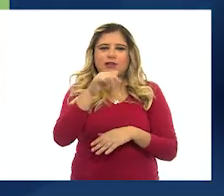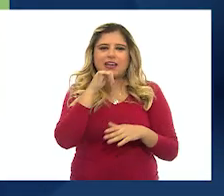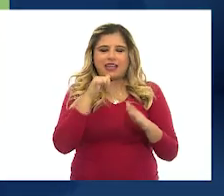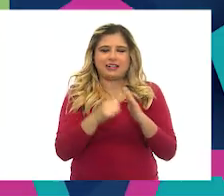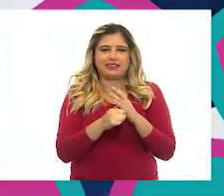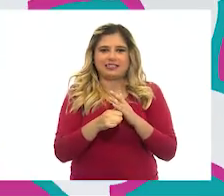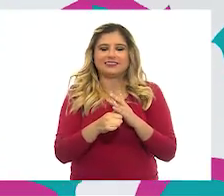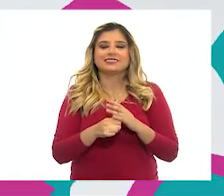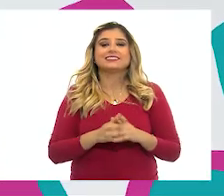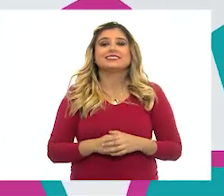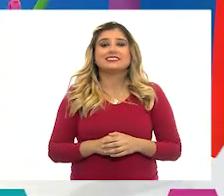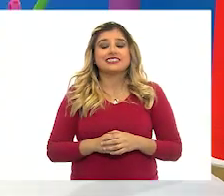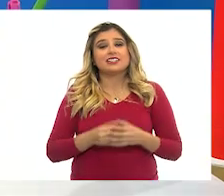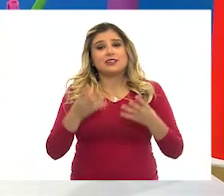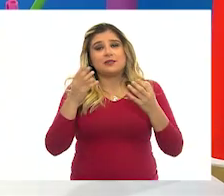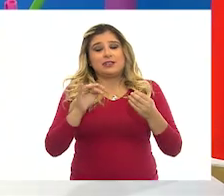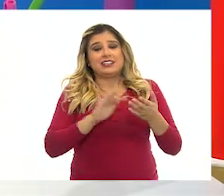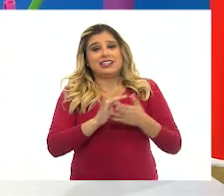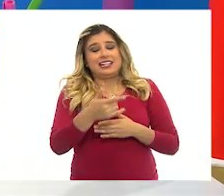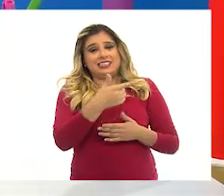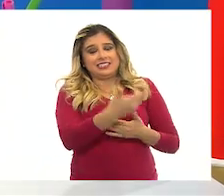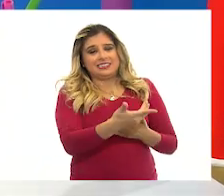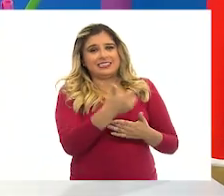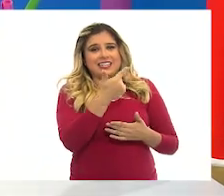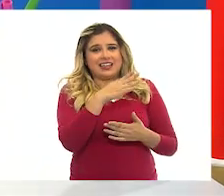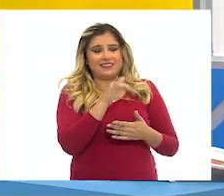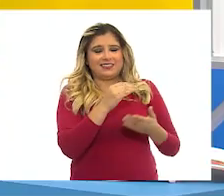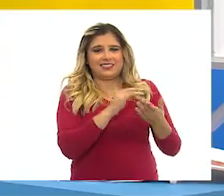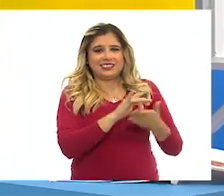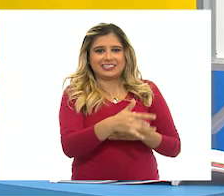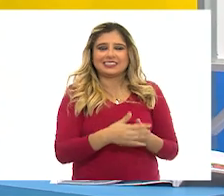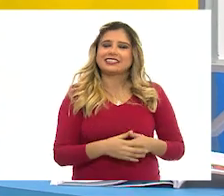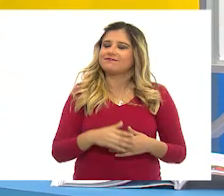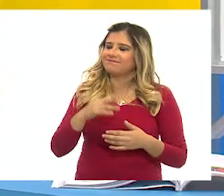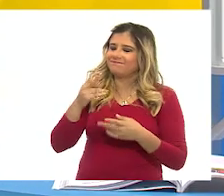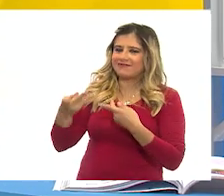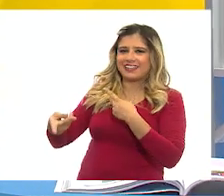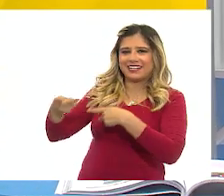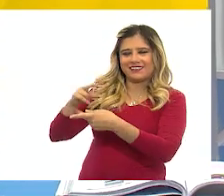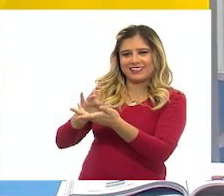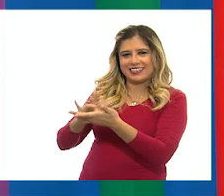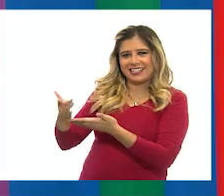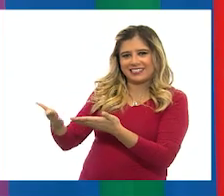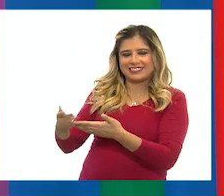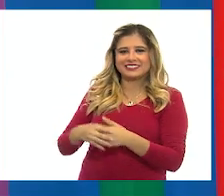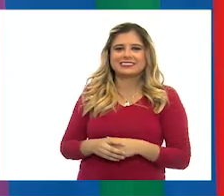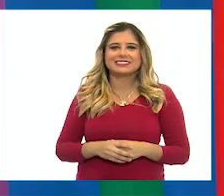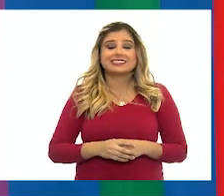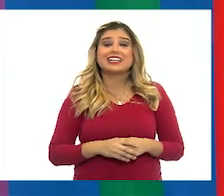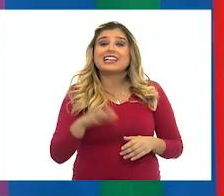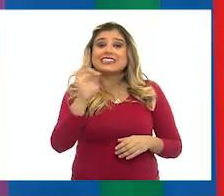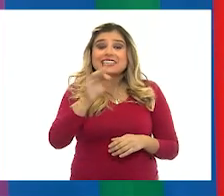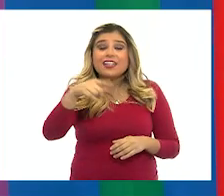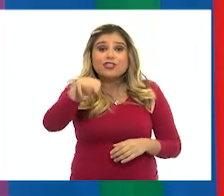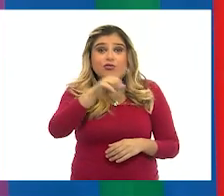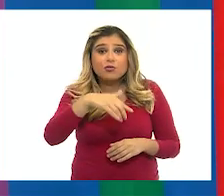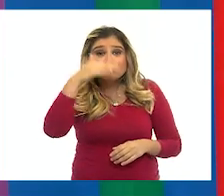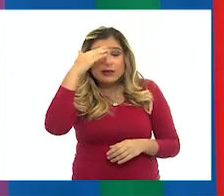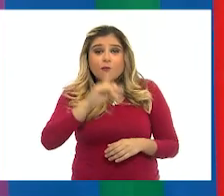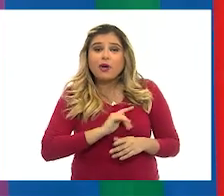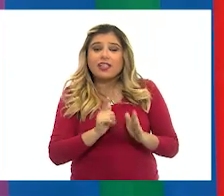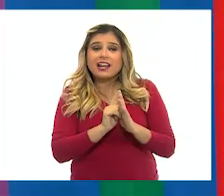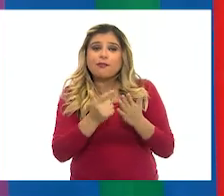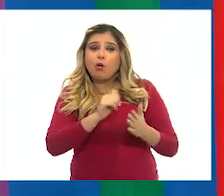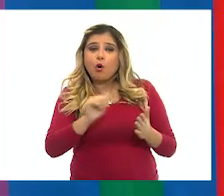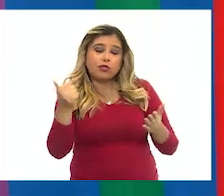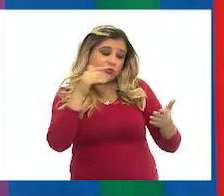opinión. Estamos muy agradecidos contigo, Gaby. Muchas gracias. Al contrario, María. Si te es posible, consulta otros